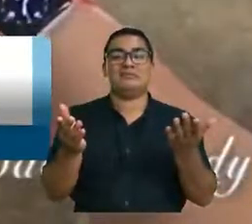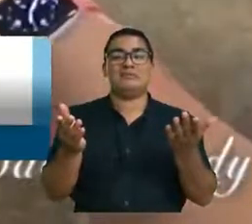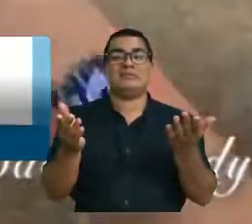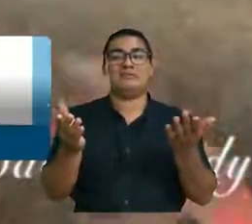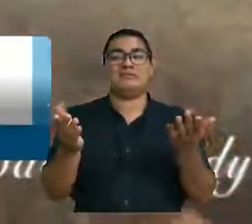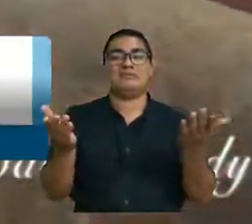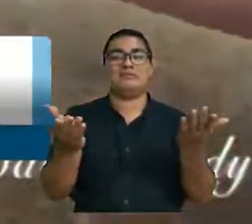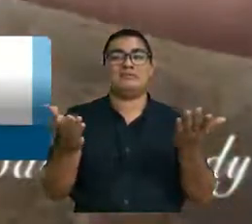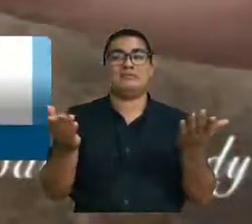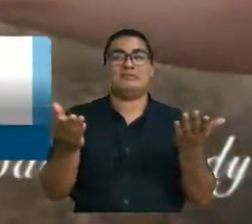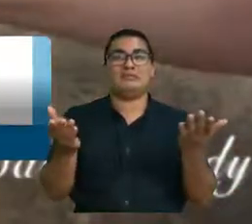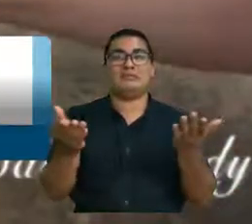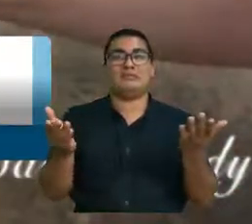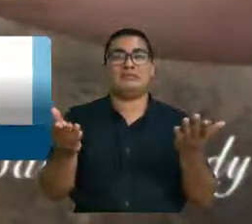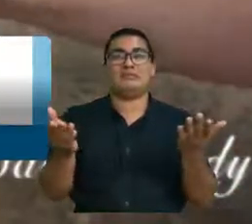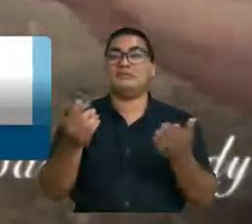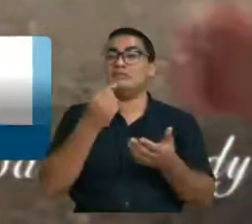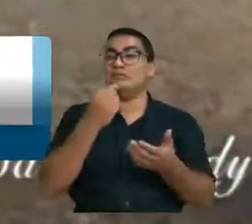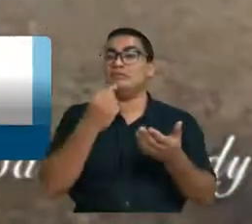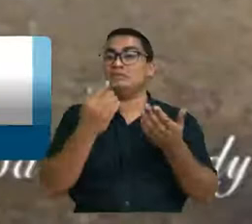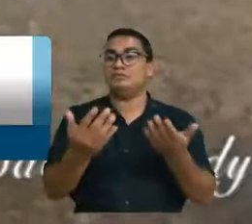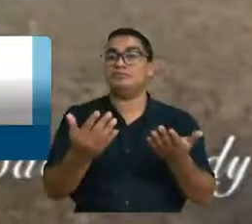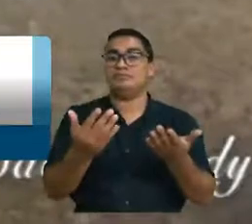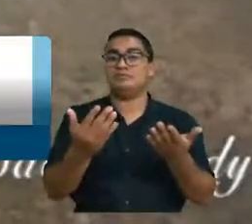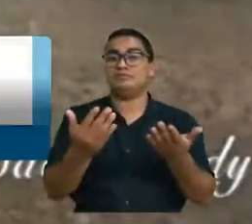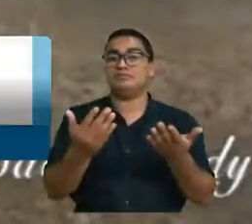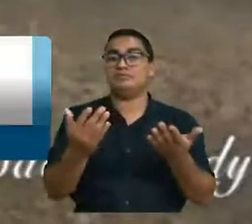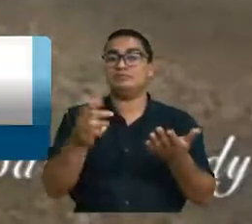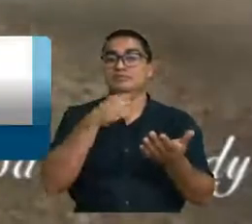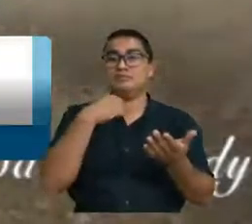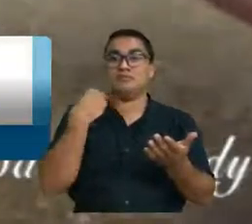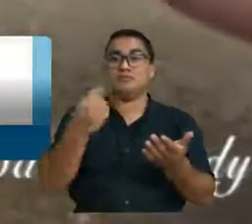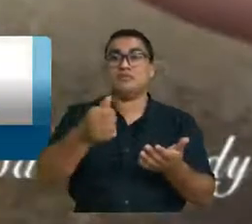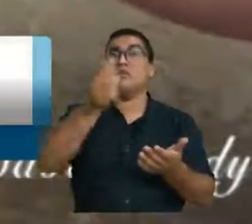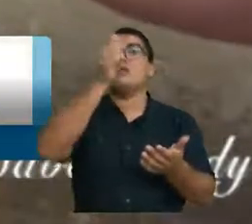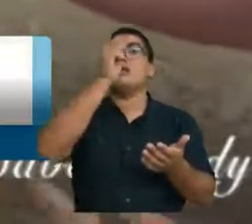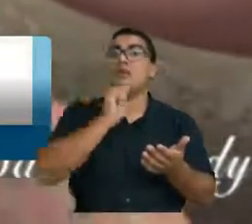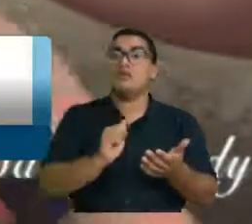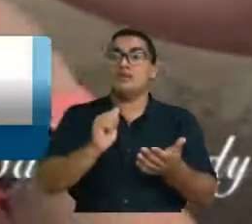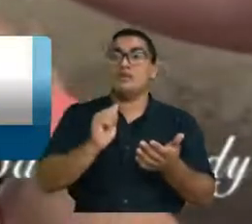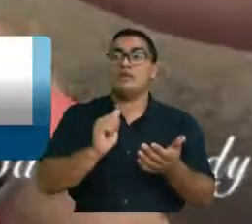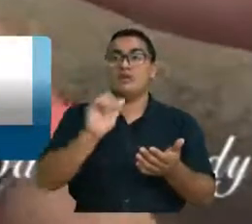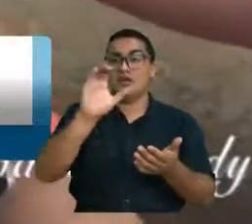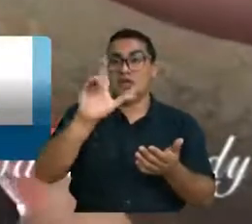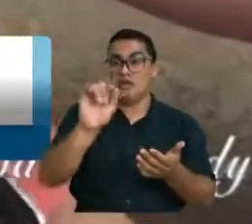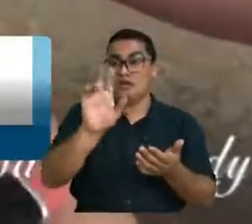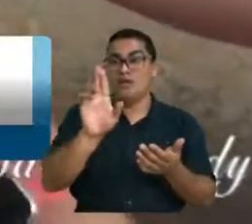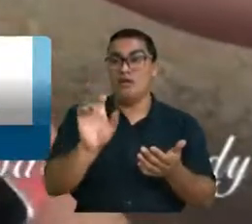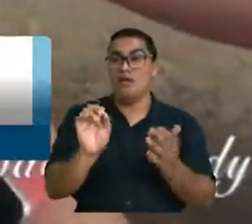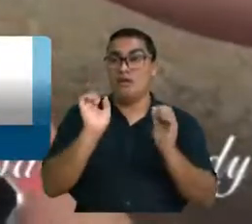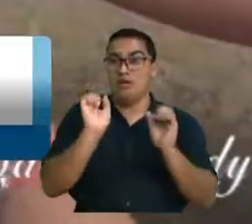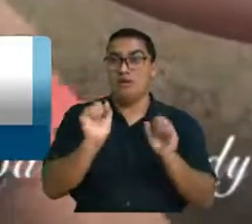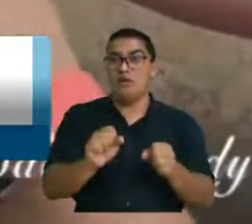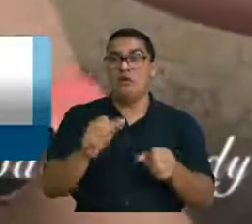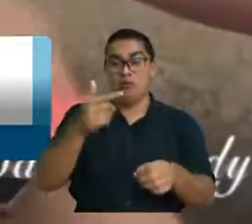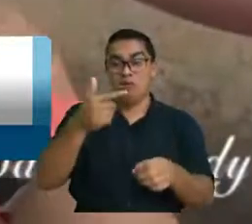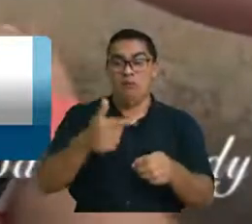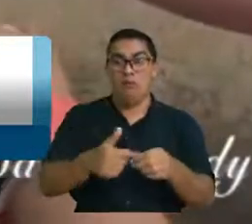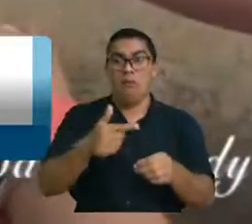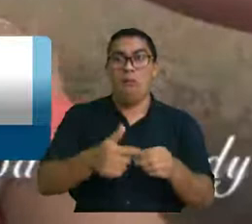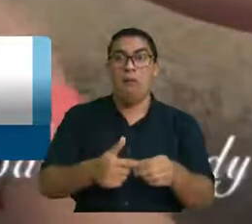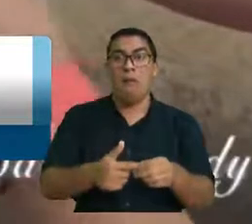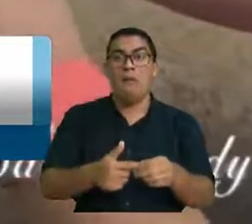de aplicación. ¿Por qué? Porque nosotros lógicamente vamos a ingerirlo. Como te dije antes, el cloro es un gas.